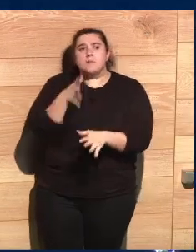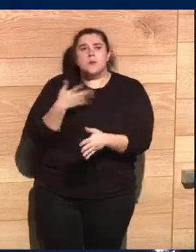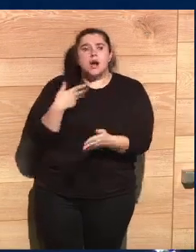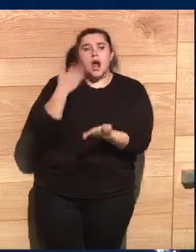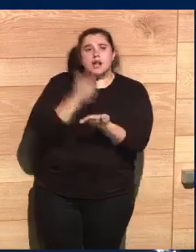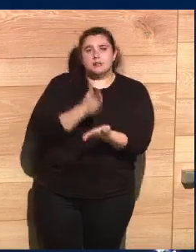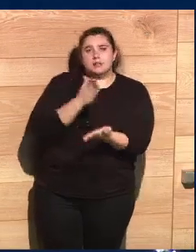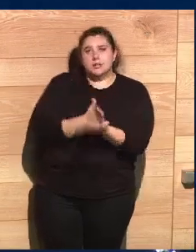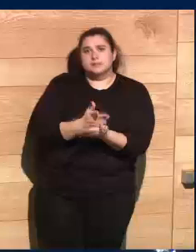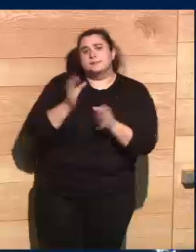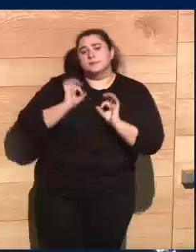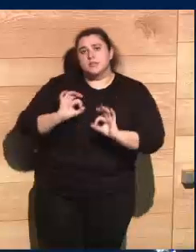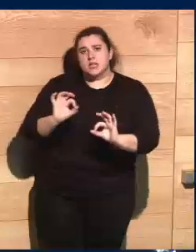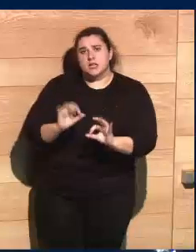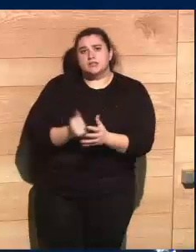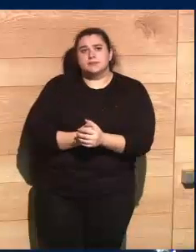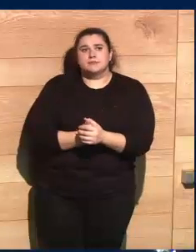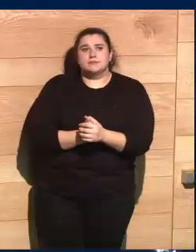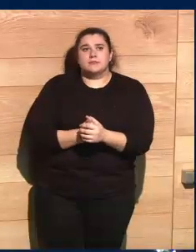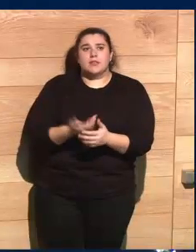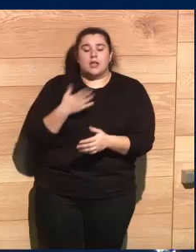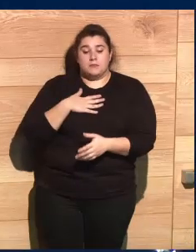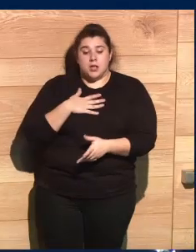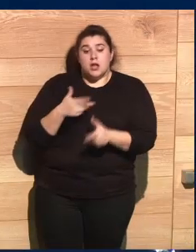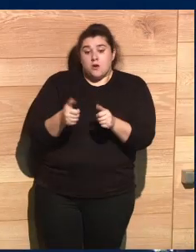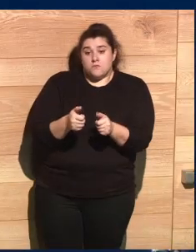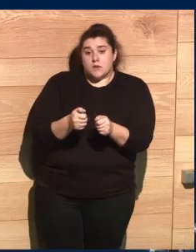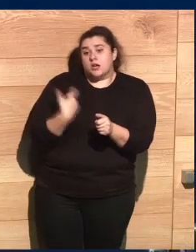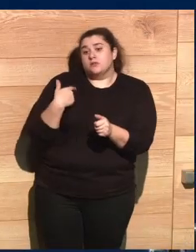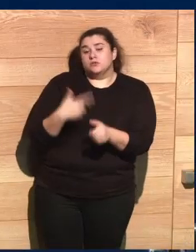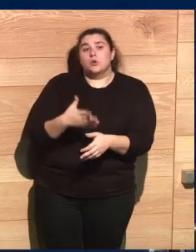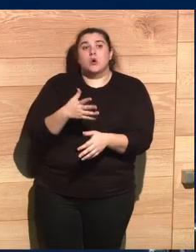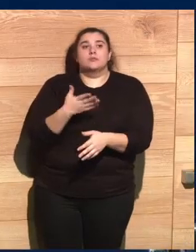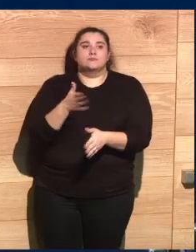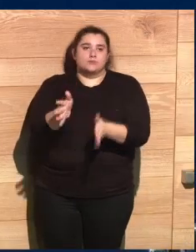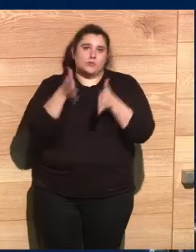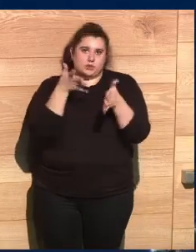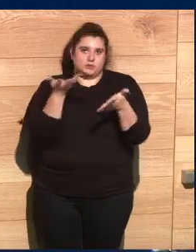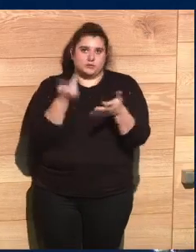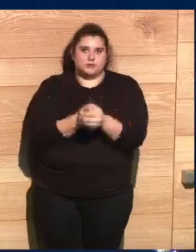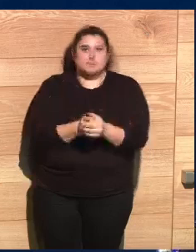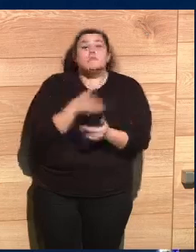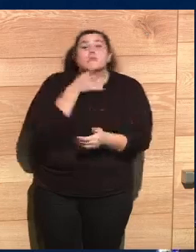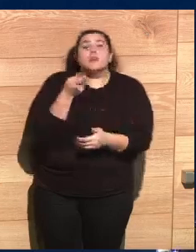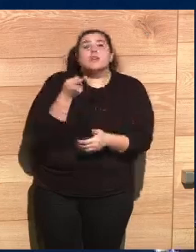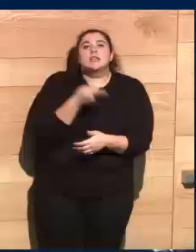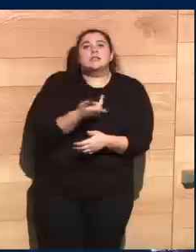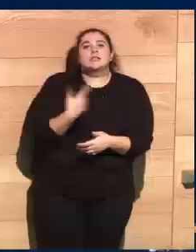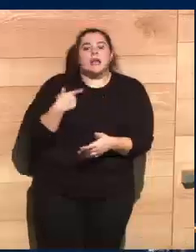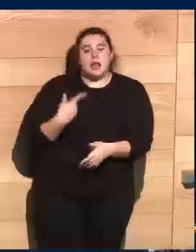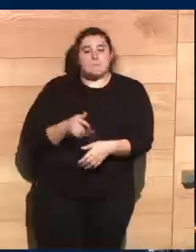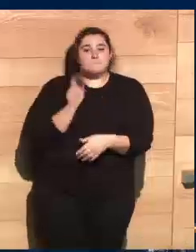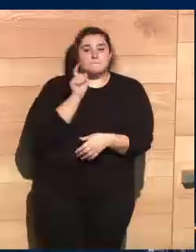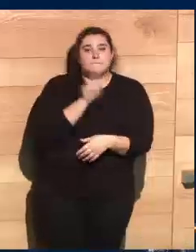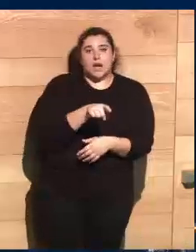10. Pero a mí lo que me gustaba era jugar a los videojuegos, que aquello era fantástico y horrible. Tenías que darle al